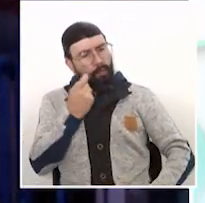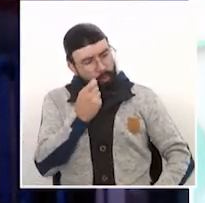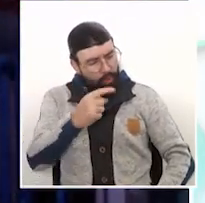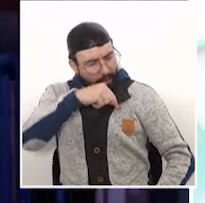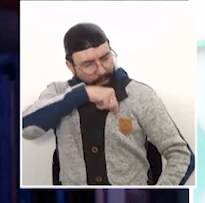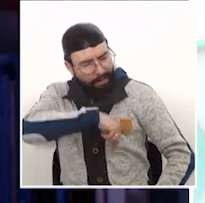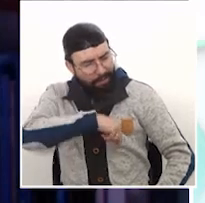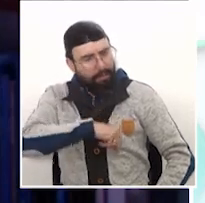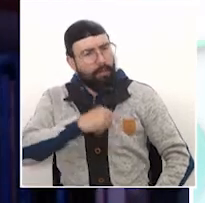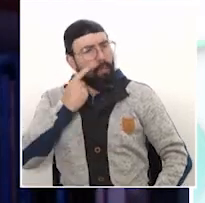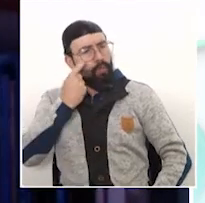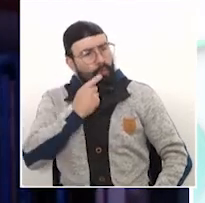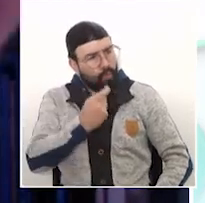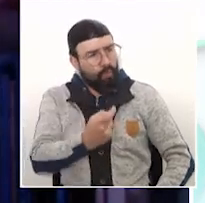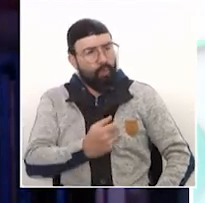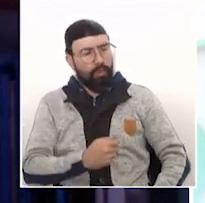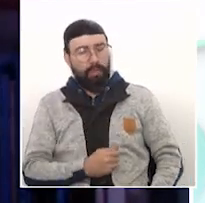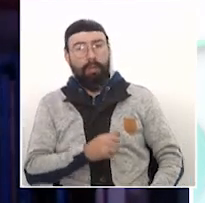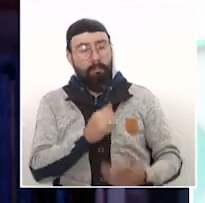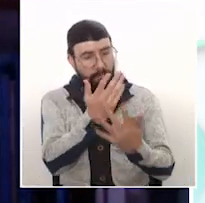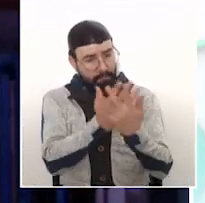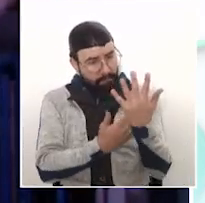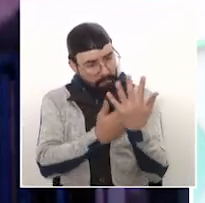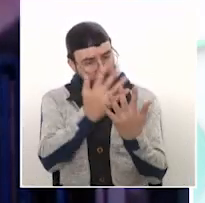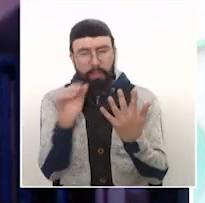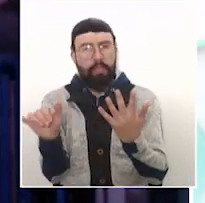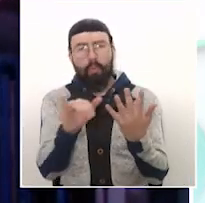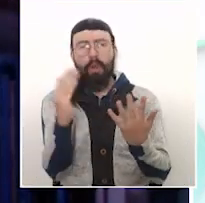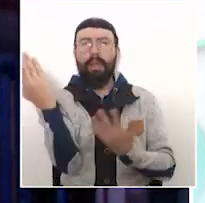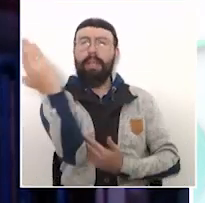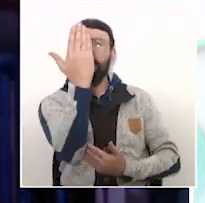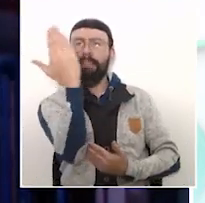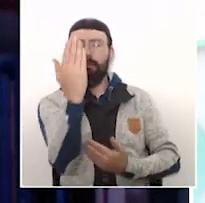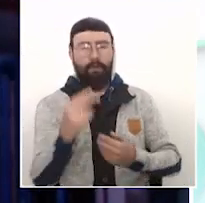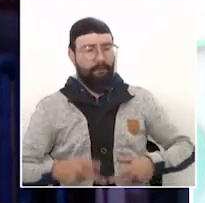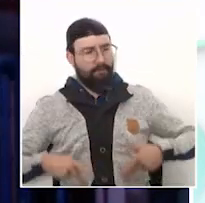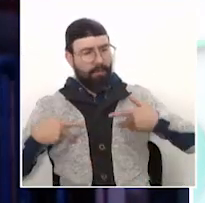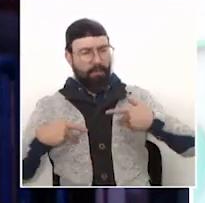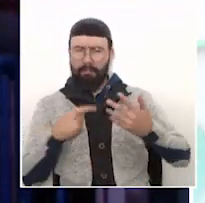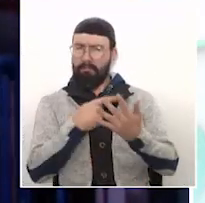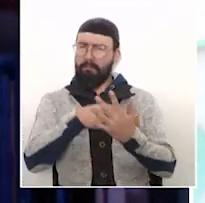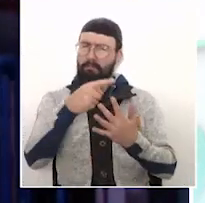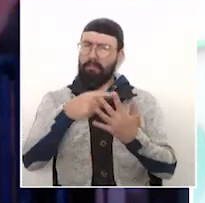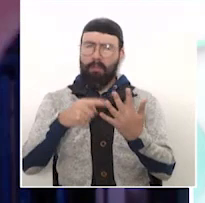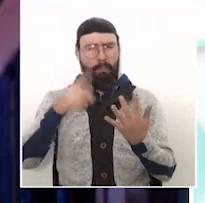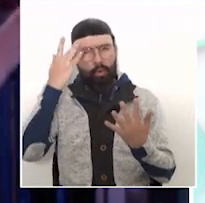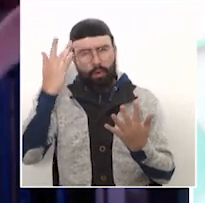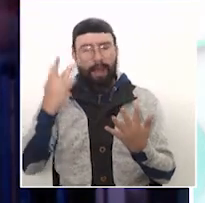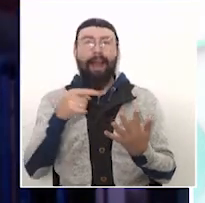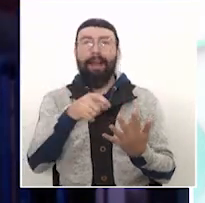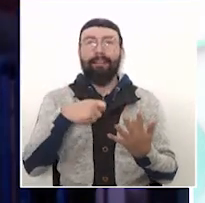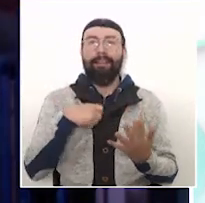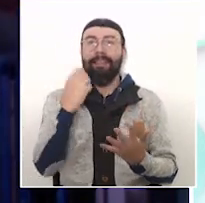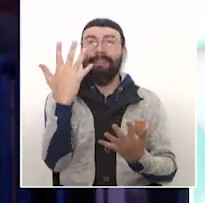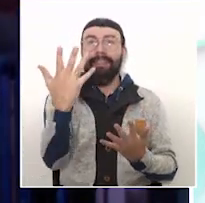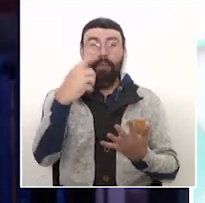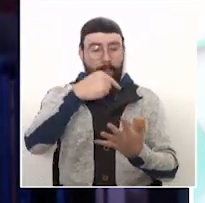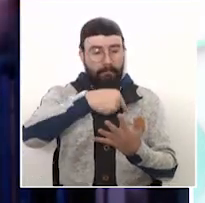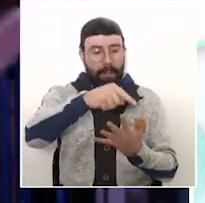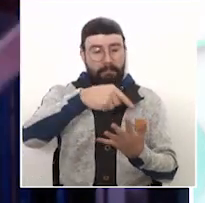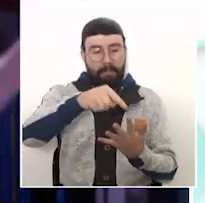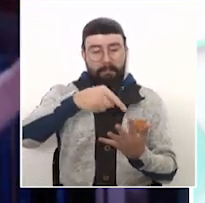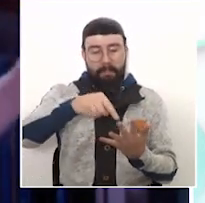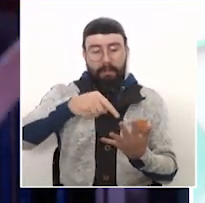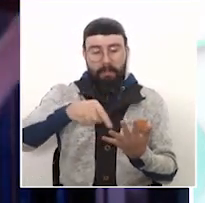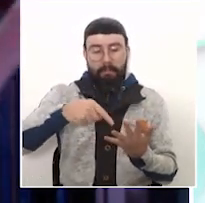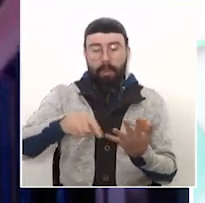y tu mano es como un espejito de tu vida. ¿Tu mano? ¿Por qué? Porque esta mano tiene cinco deditos y entonces hay que cuidarlos todos, porque